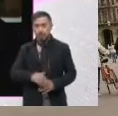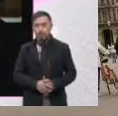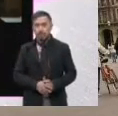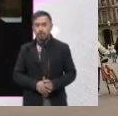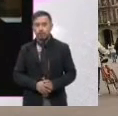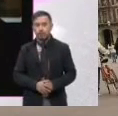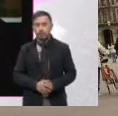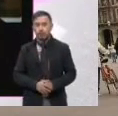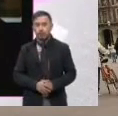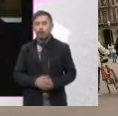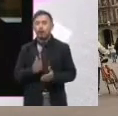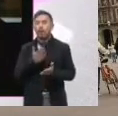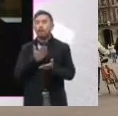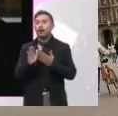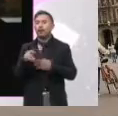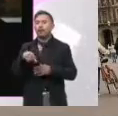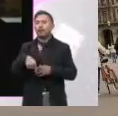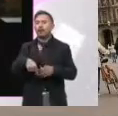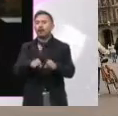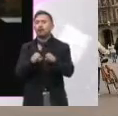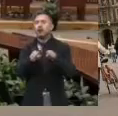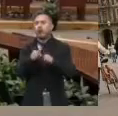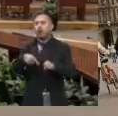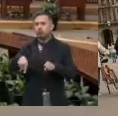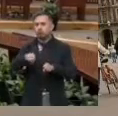Uno en contra. En la sala, quienes estén a favor.